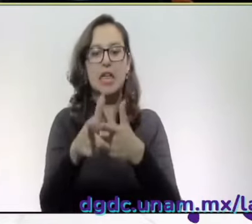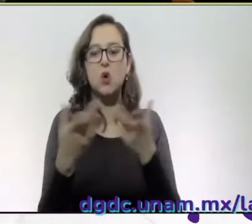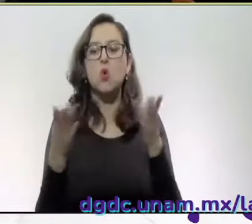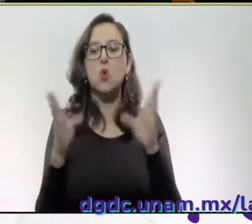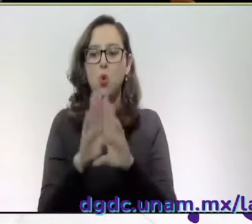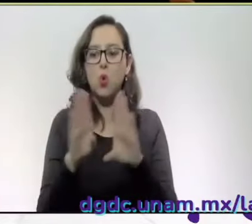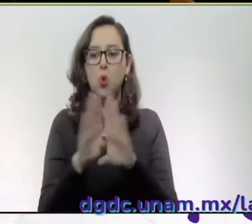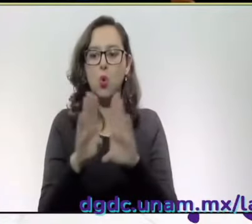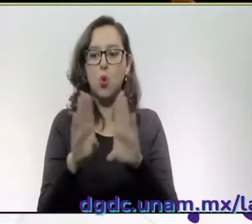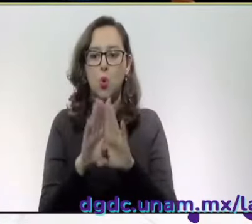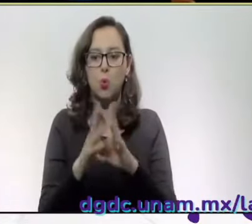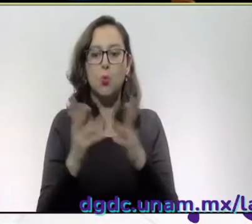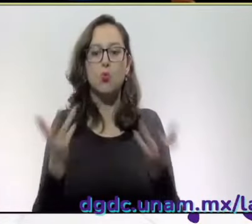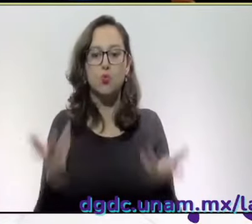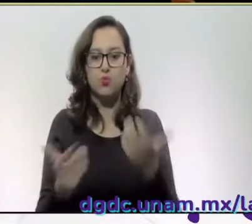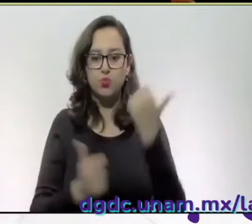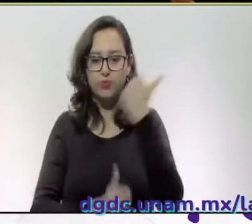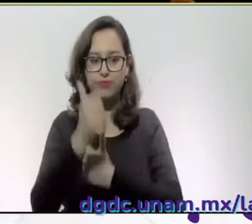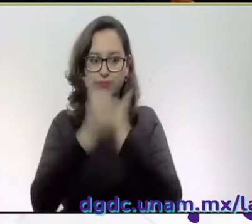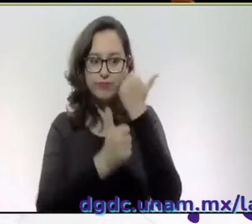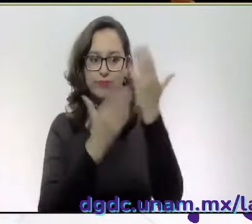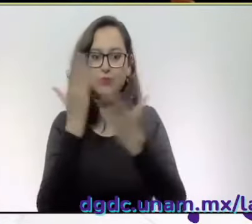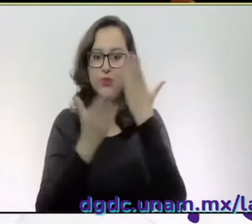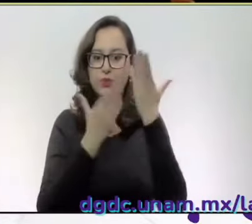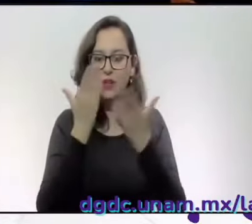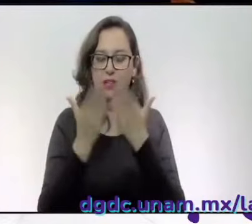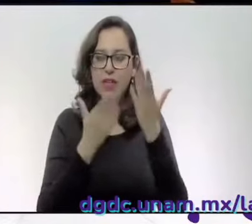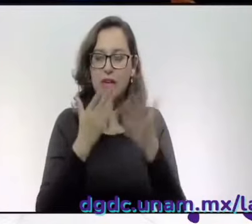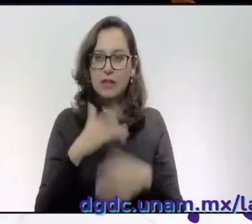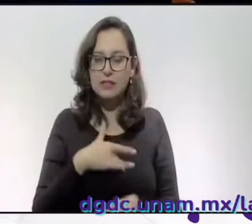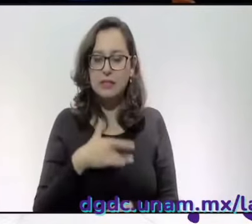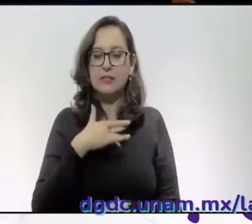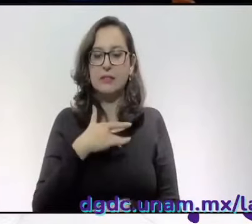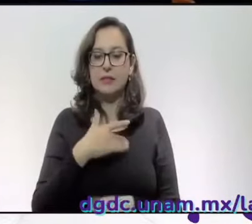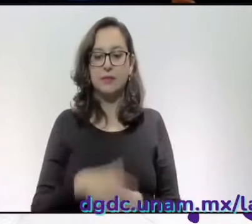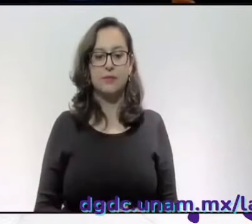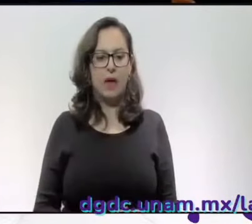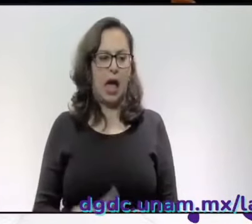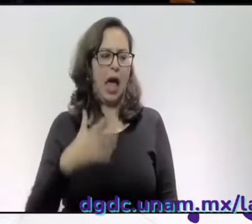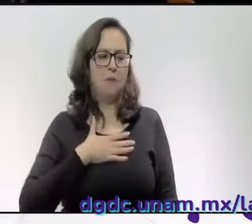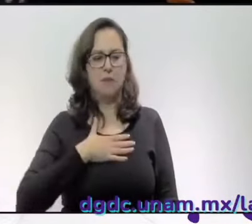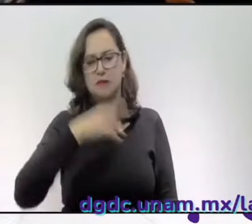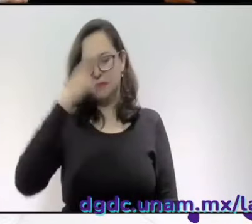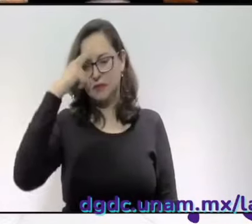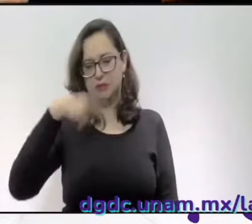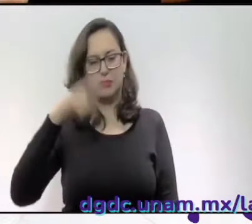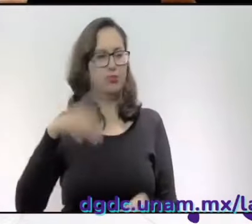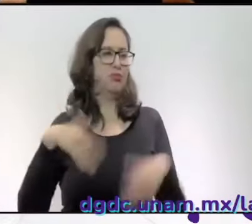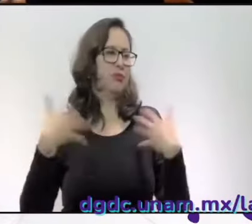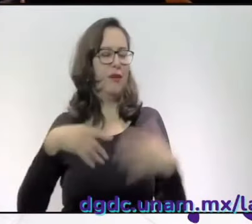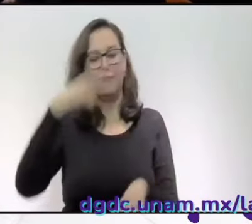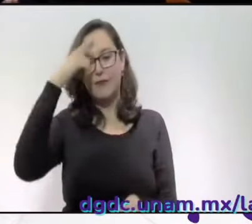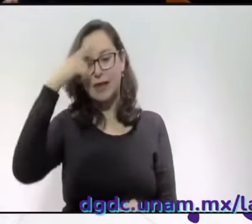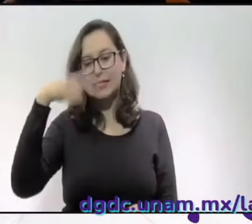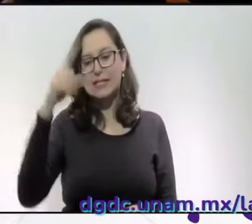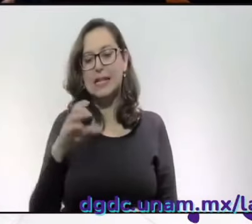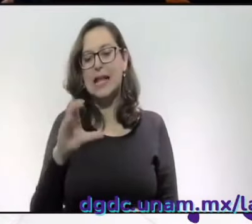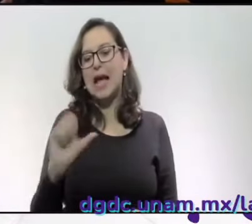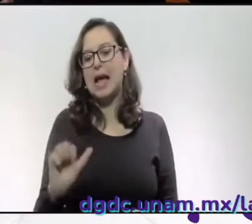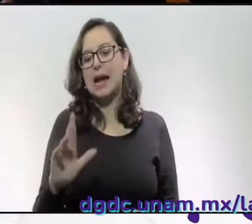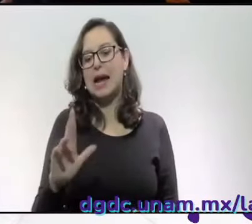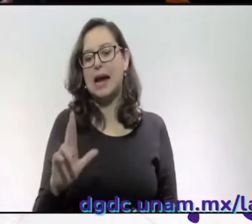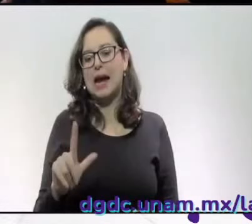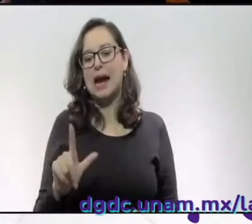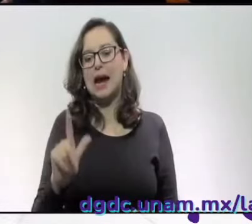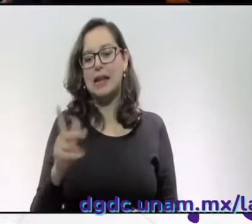seguir una carrera científica. Uy, bueno, en mi caso es muy fácil. Carl Sagan, sobre todo, la serie